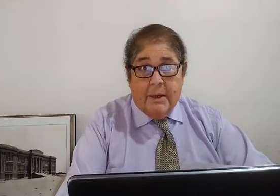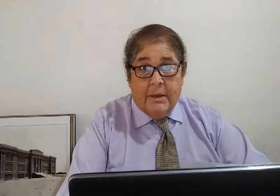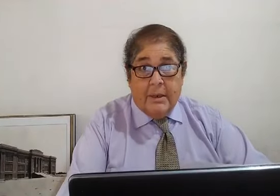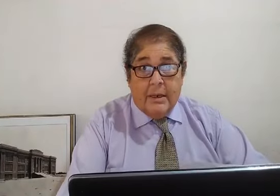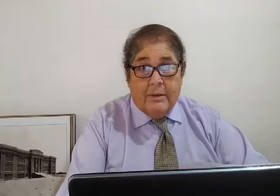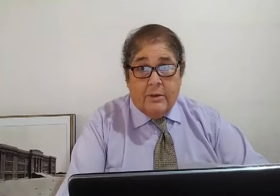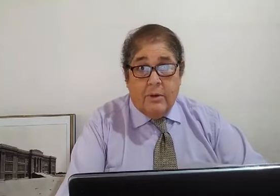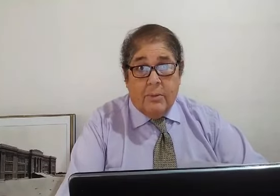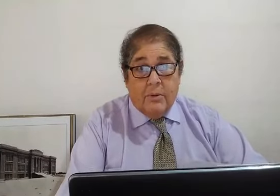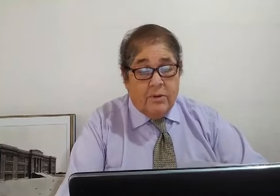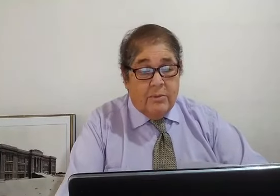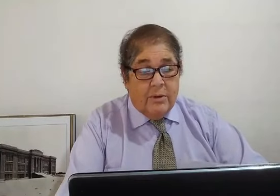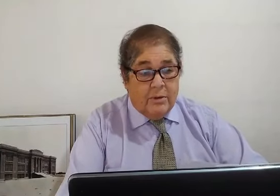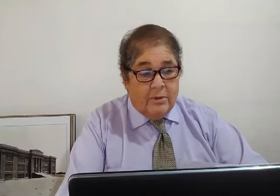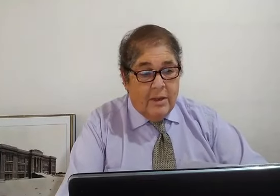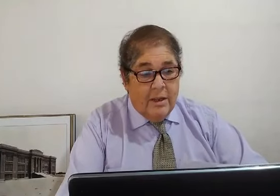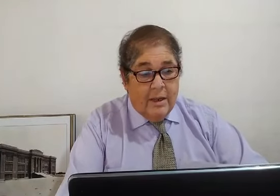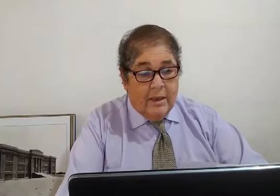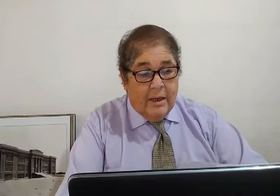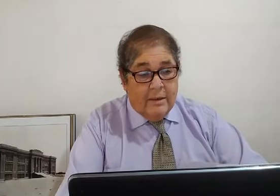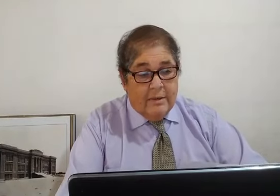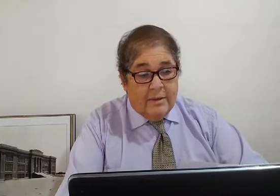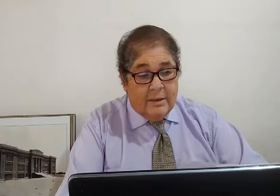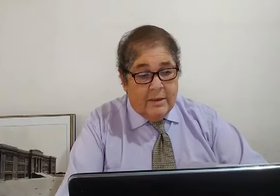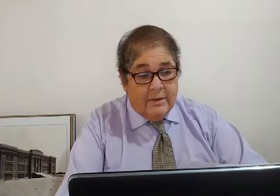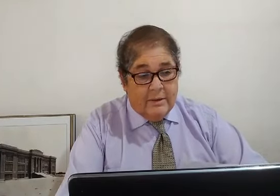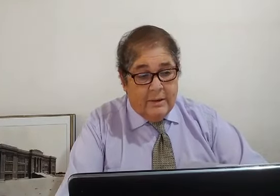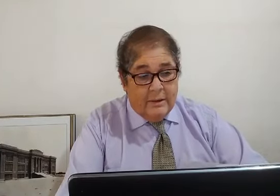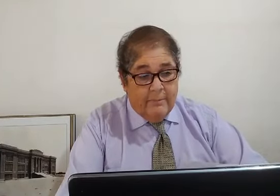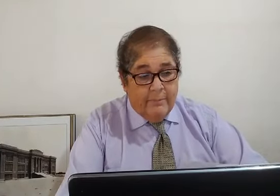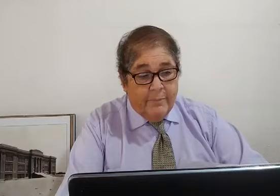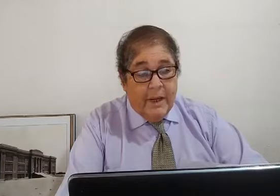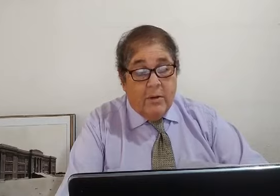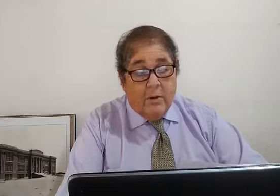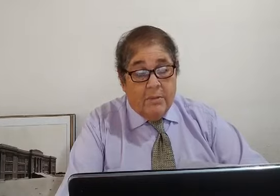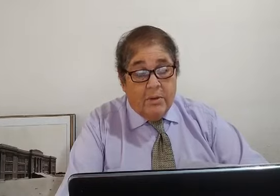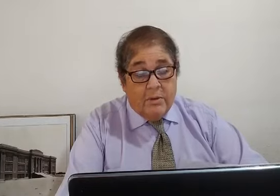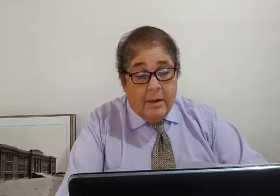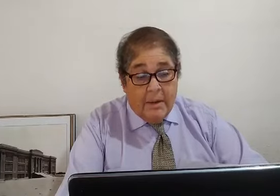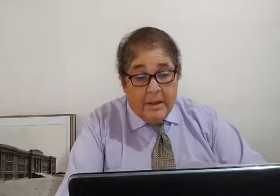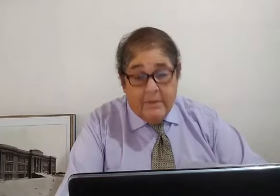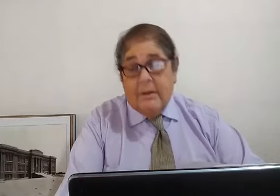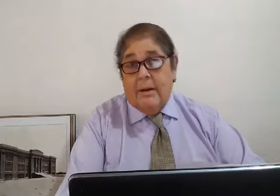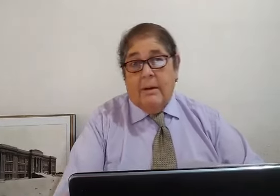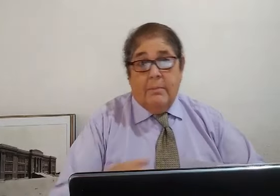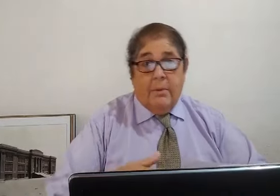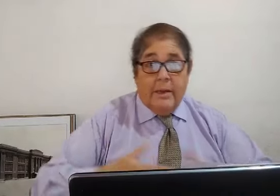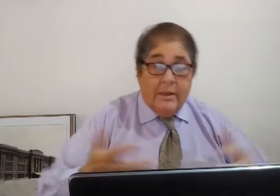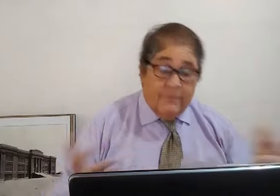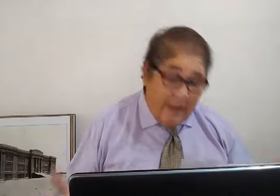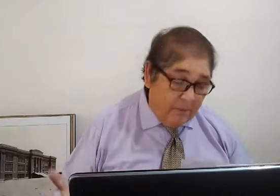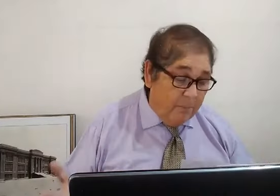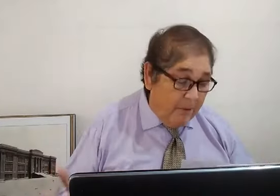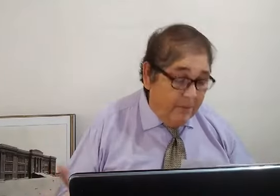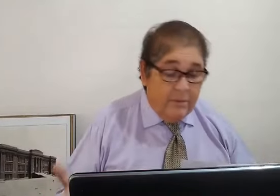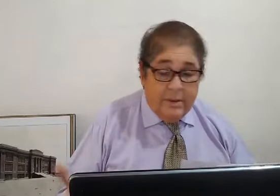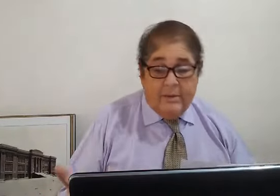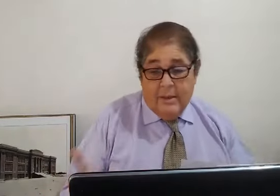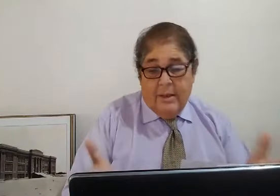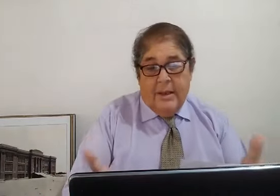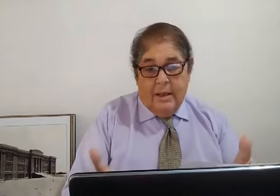de parte del sector productivo, de los grandes intereses económicos del país, el poder de facto, pues,